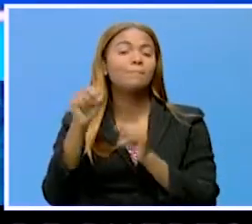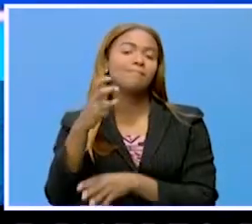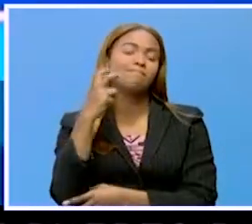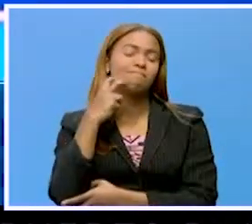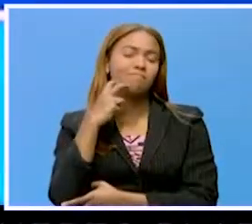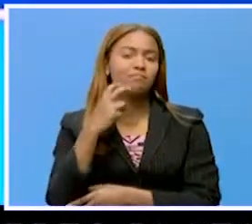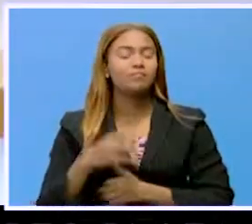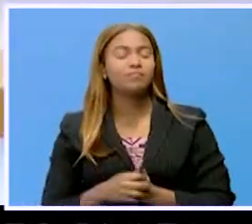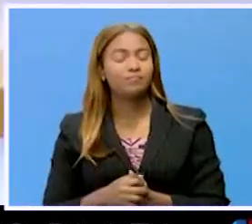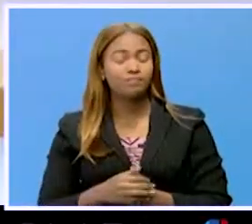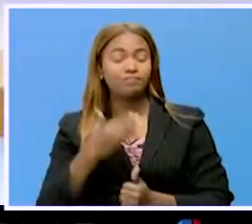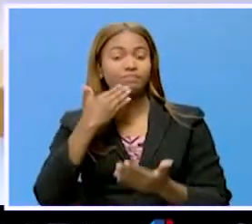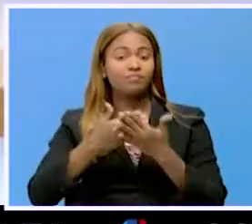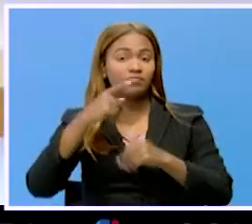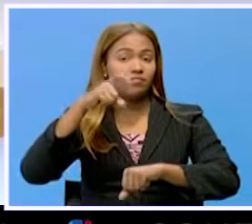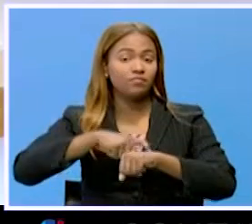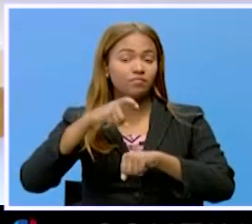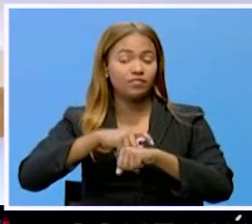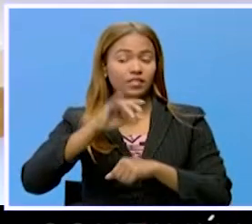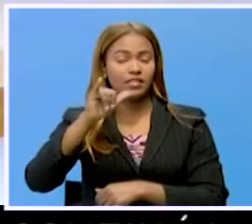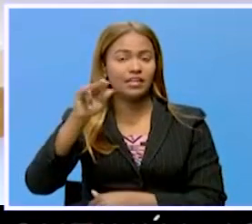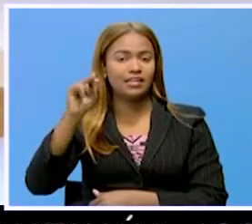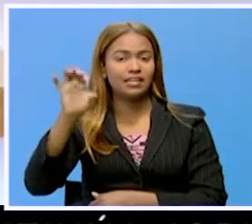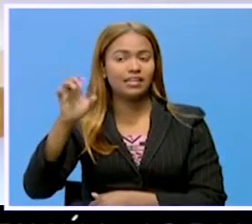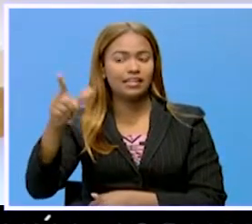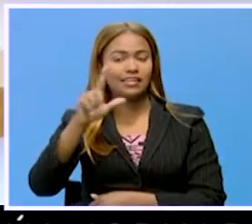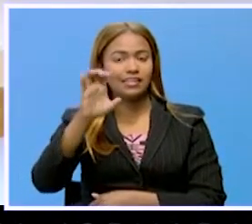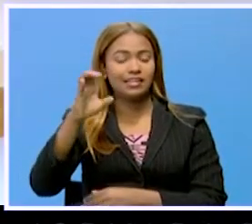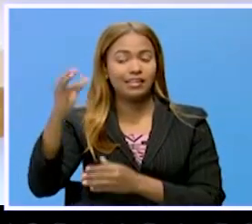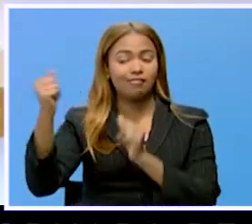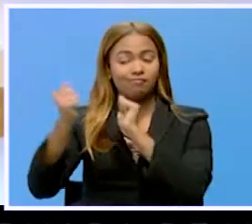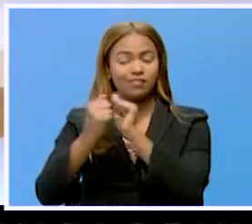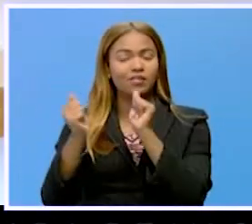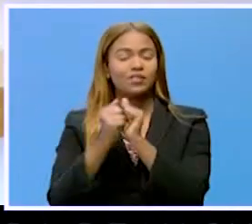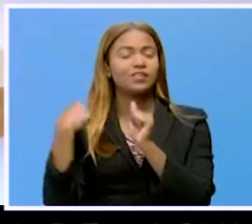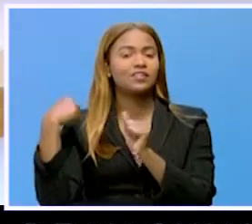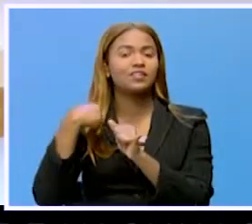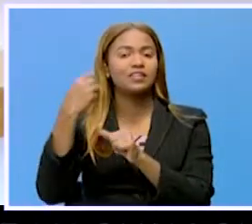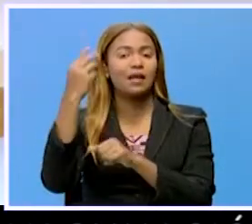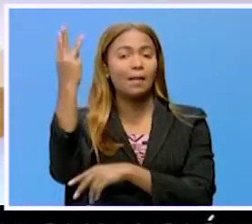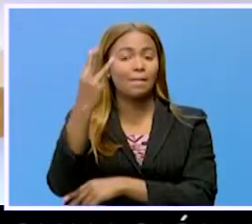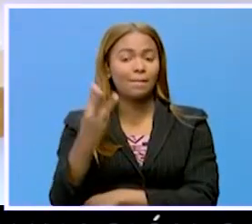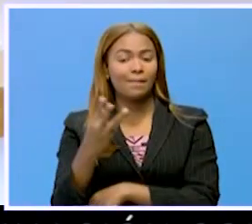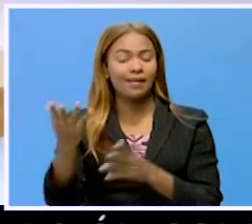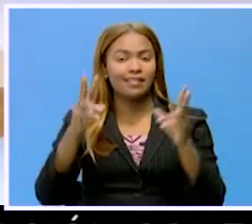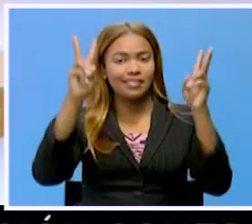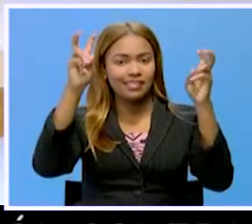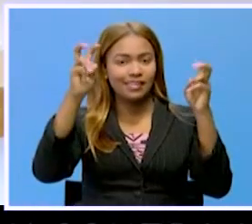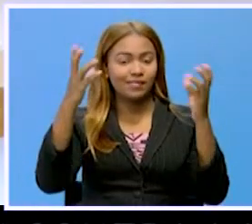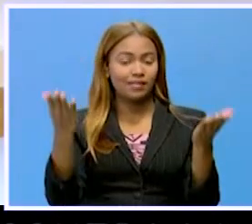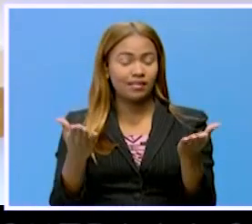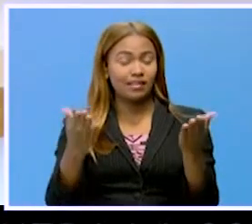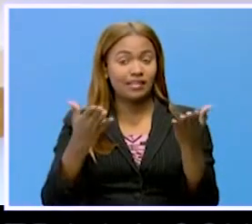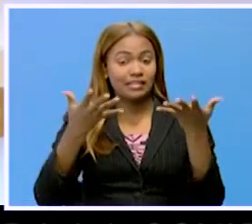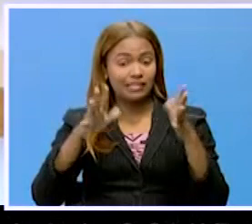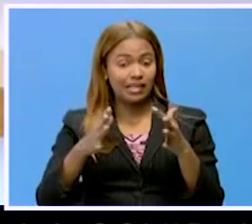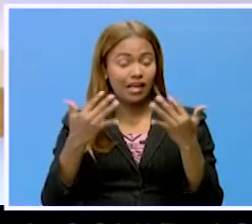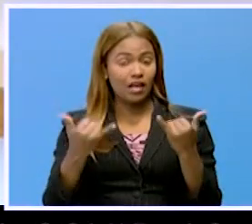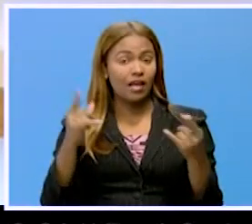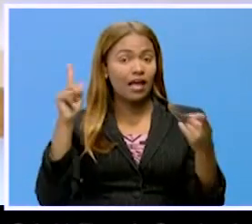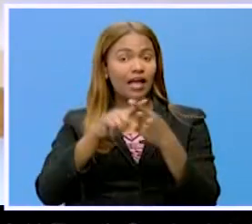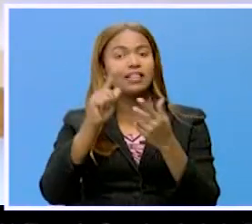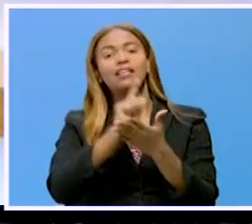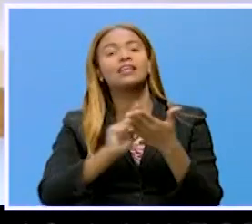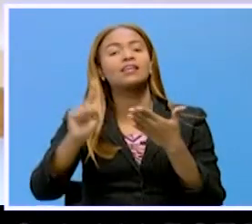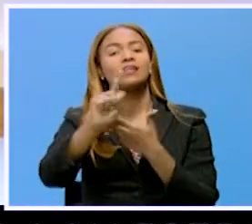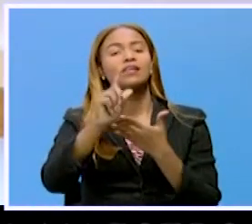gratis. Enhorabuena, Jacqueline Jiménez, la licenciada que nos acompaña cada miércoles en el segmento migratorio. Así que desde ya y hasta la próxima